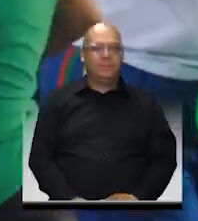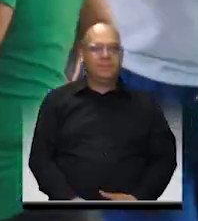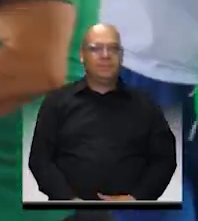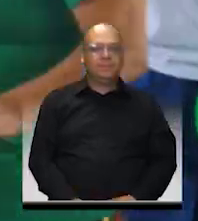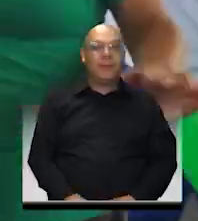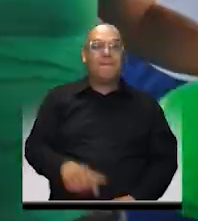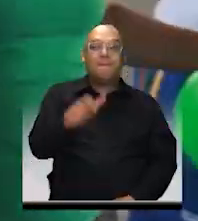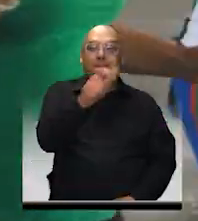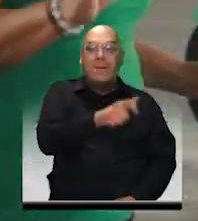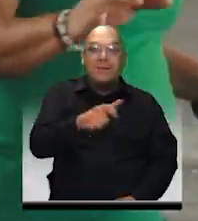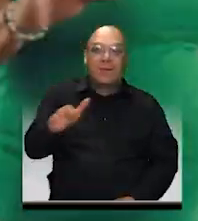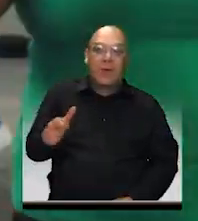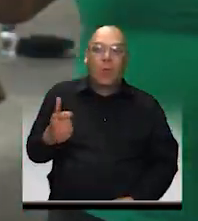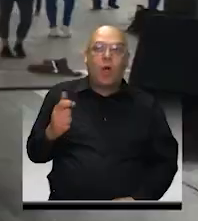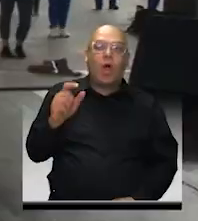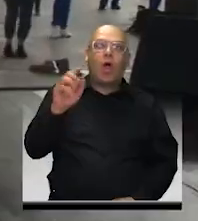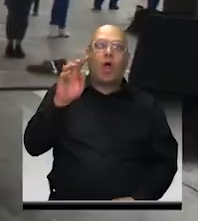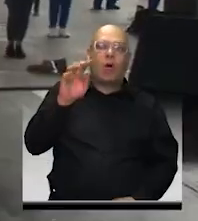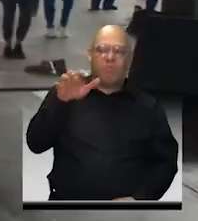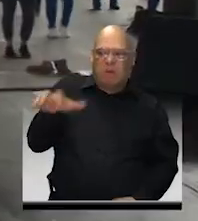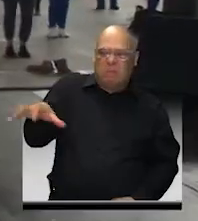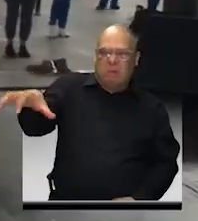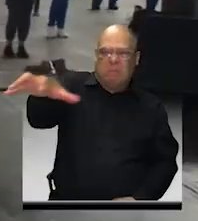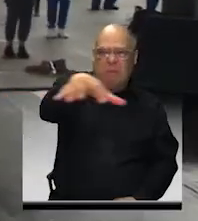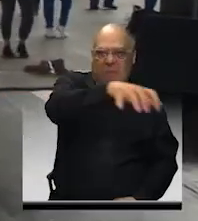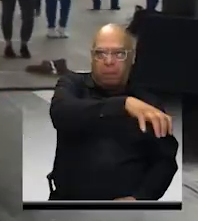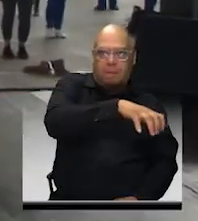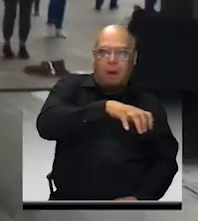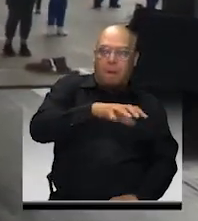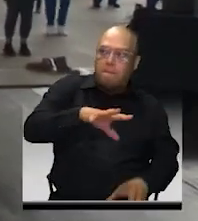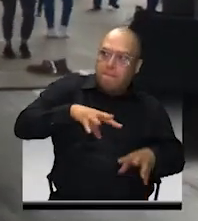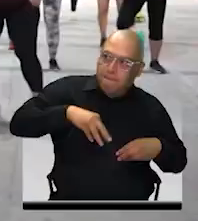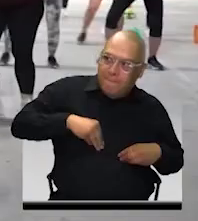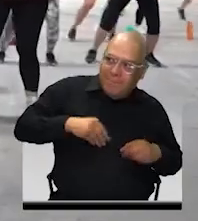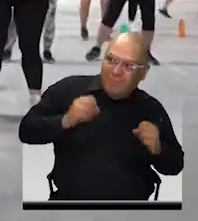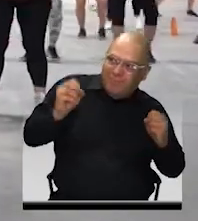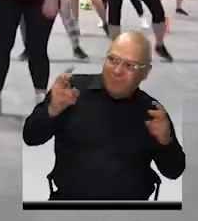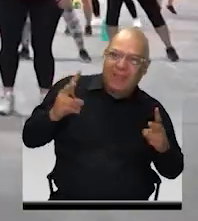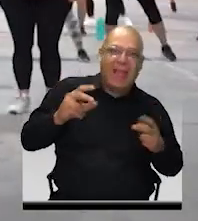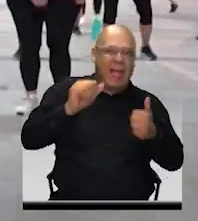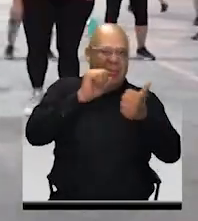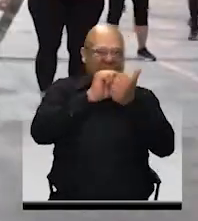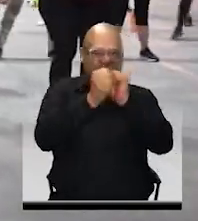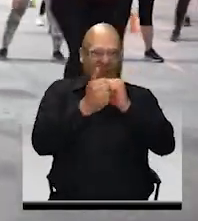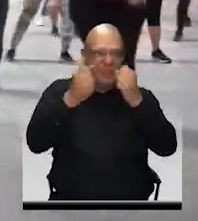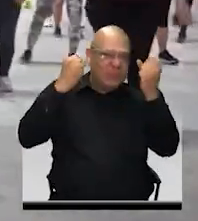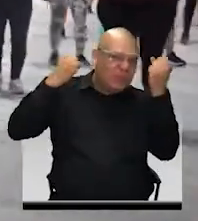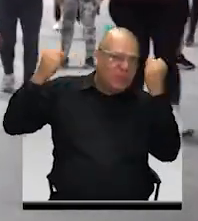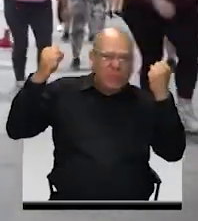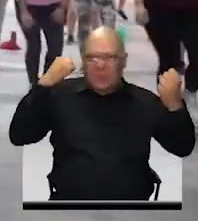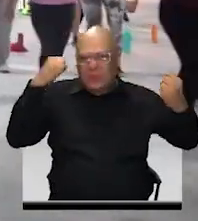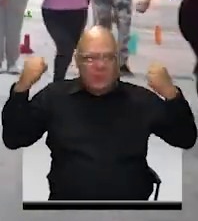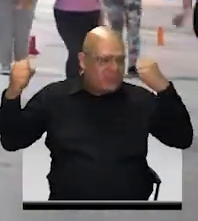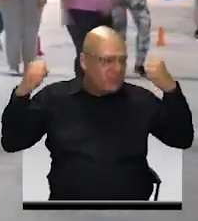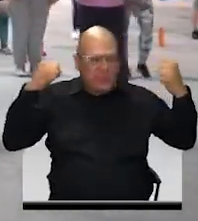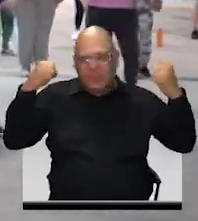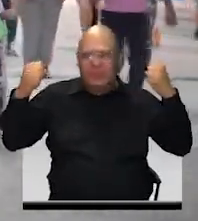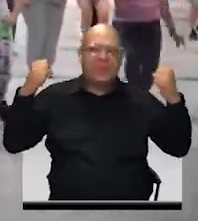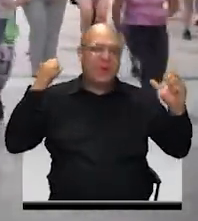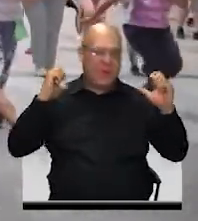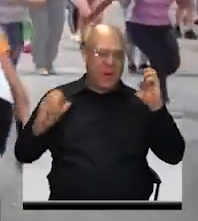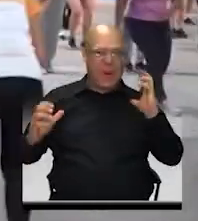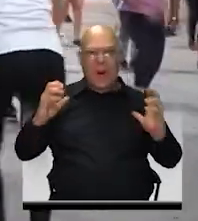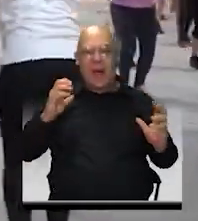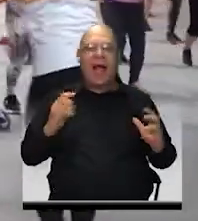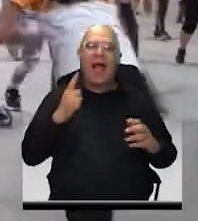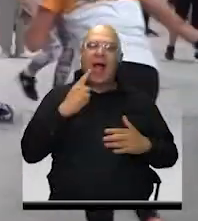Miles de personas en cerca de 9 puntos de la ciudad aceptaron la invitación de realizar actividad física de manera simultánea para celebrar